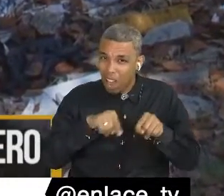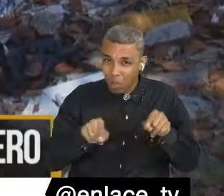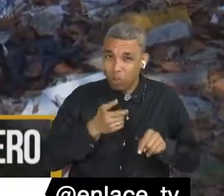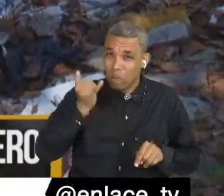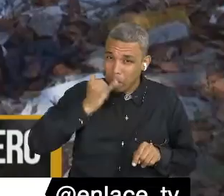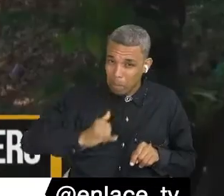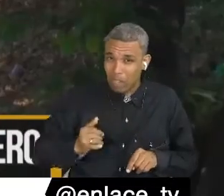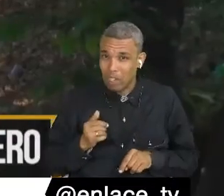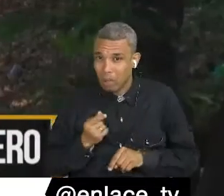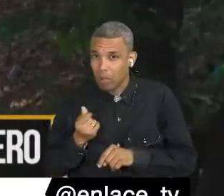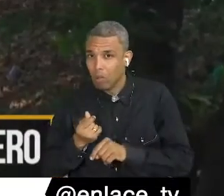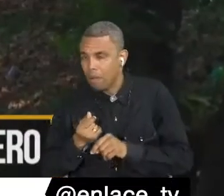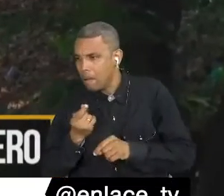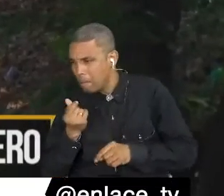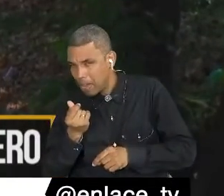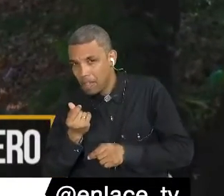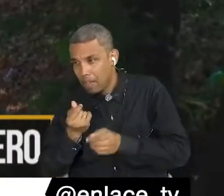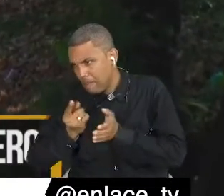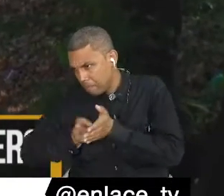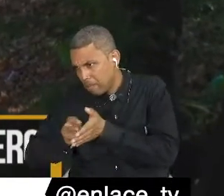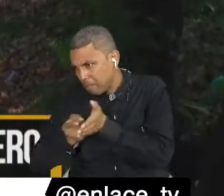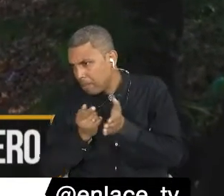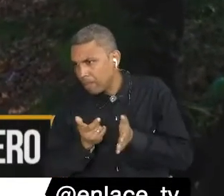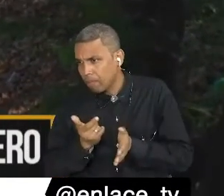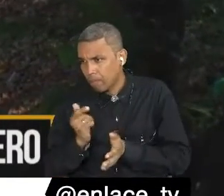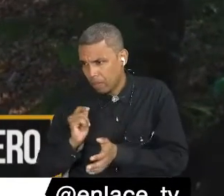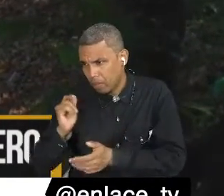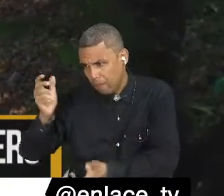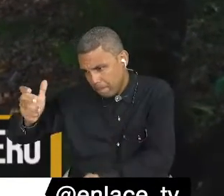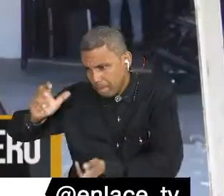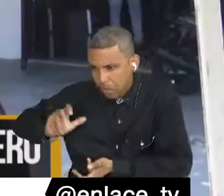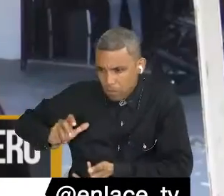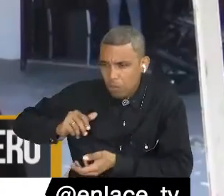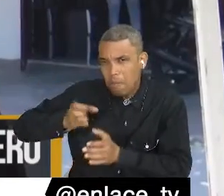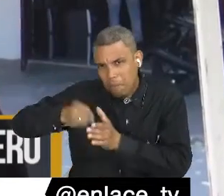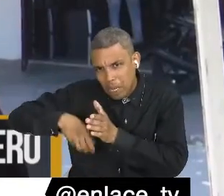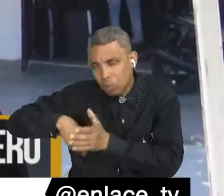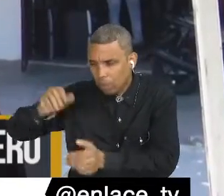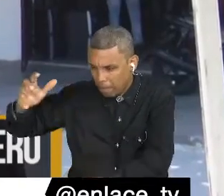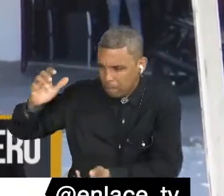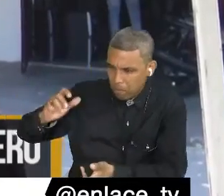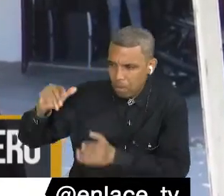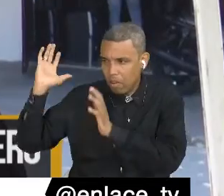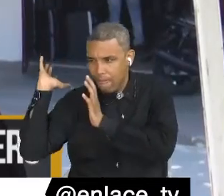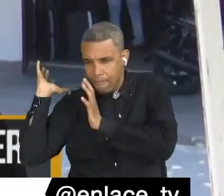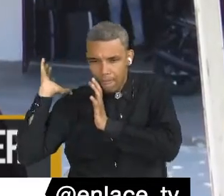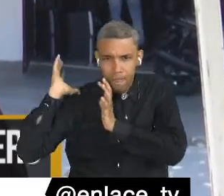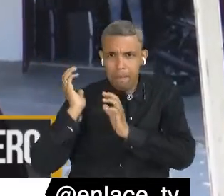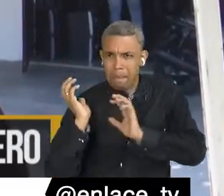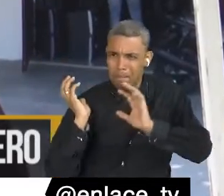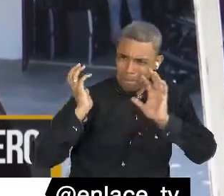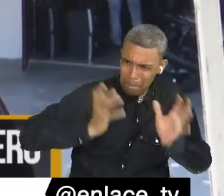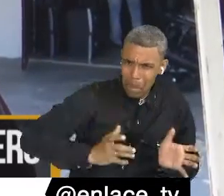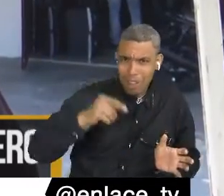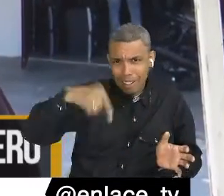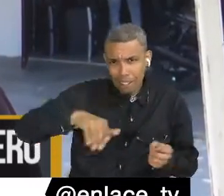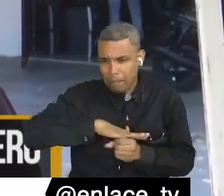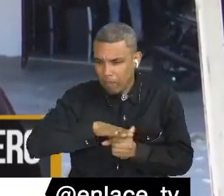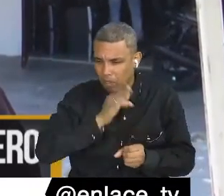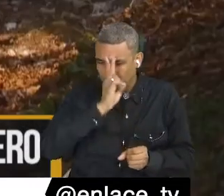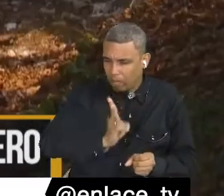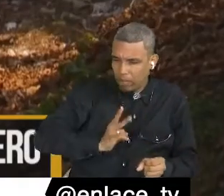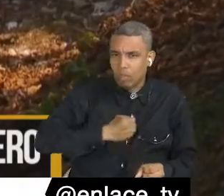le pagan a aquellas personas sin oficio para que nos vengan y nos arrojen la basura aquí en este lugar, aquí